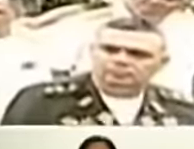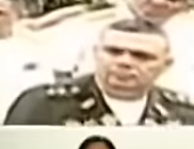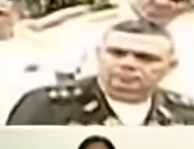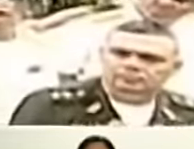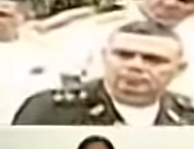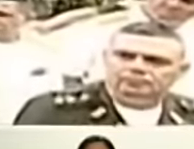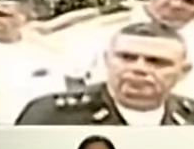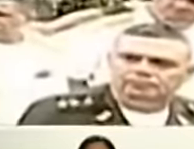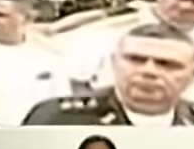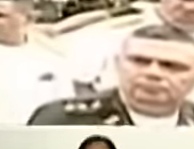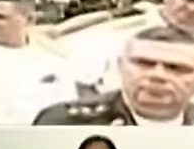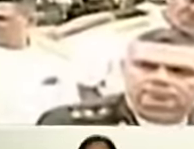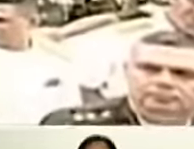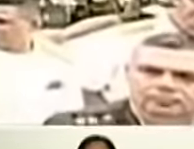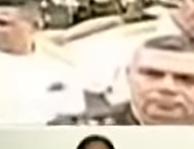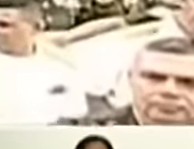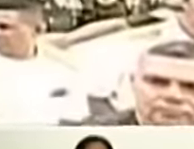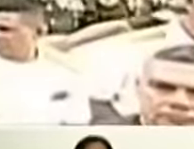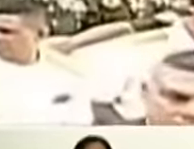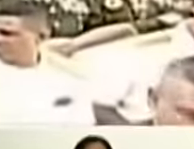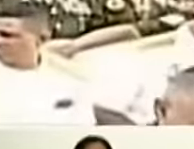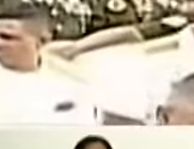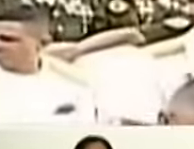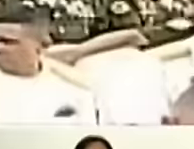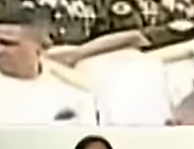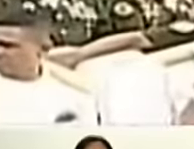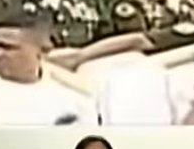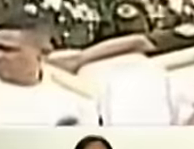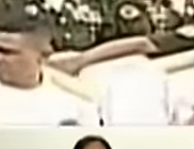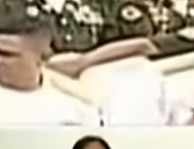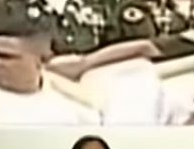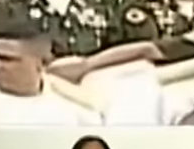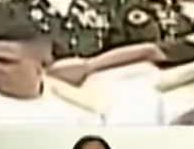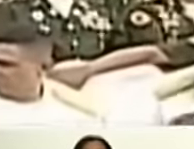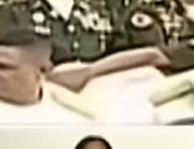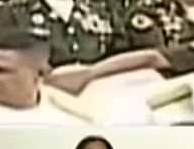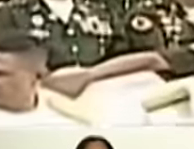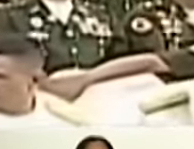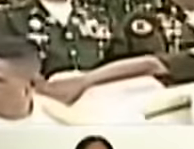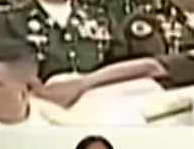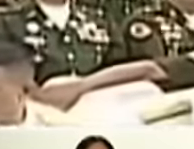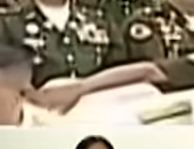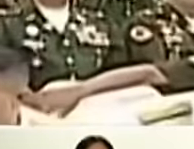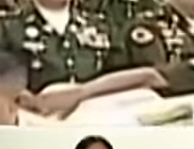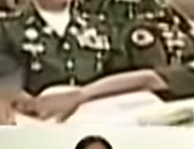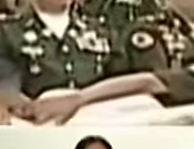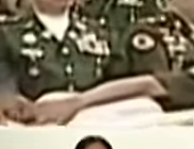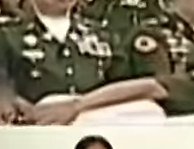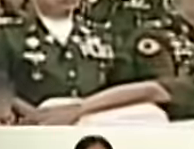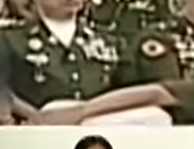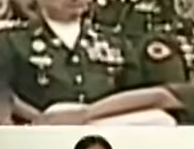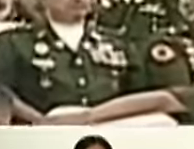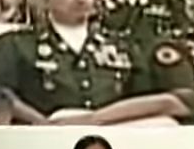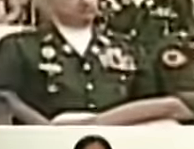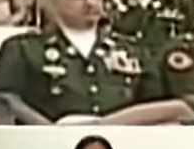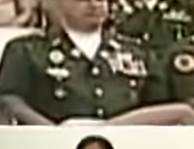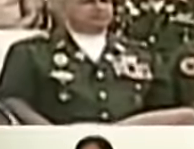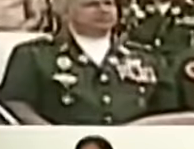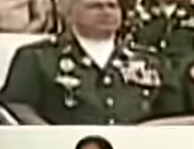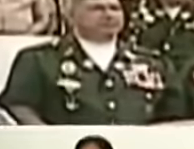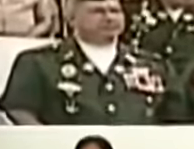los barcos imperiales de Europa y nos hundieron 10 barcos que teníamos, 10 barquitos, no eran grandes